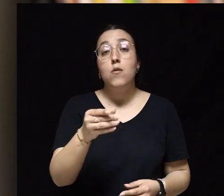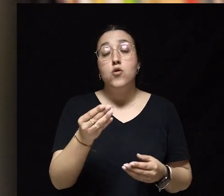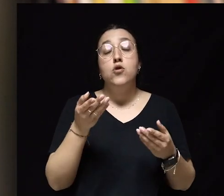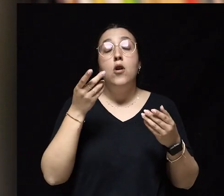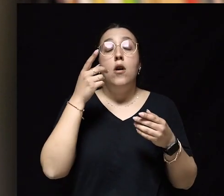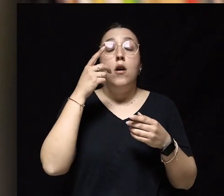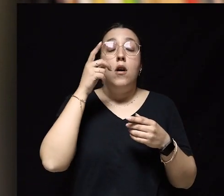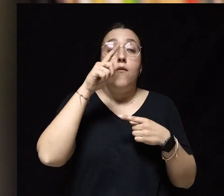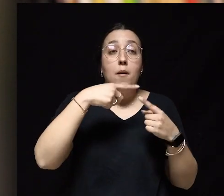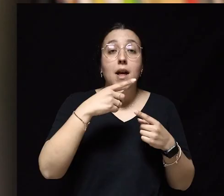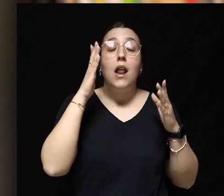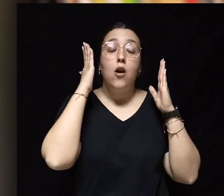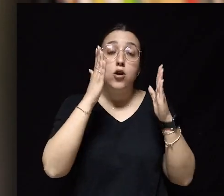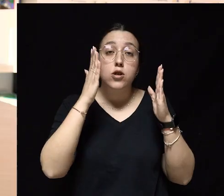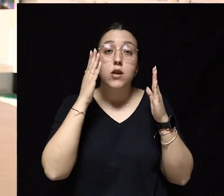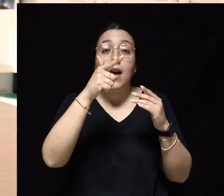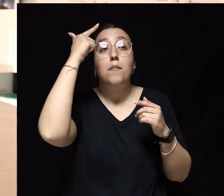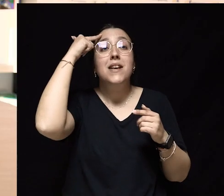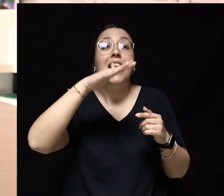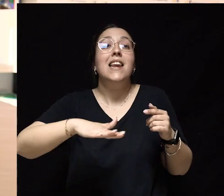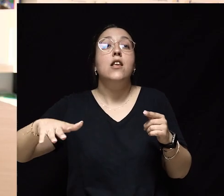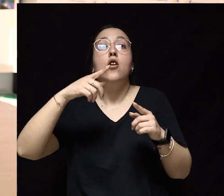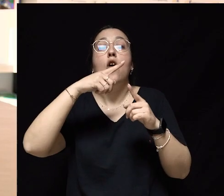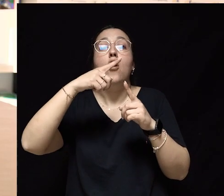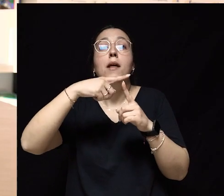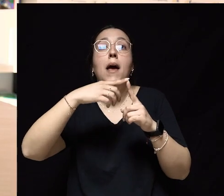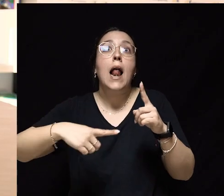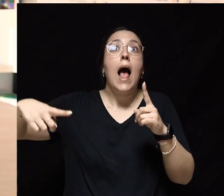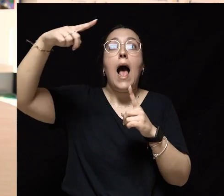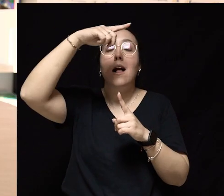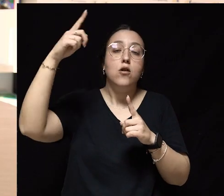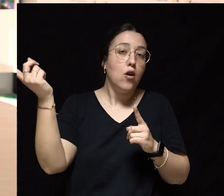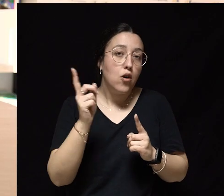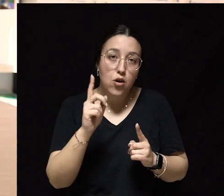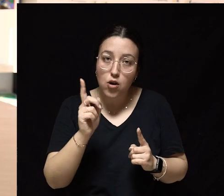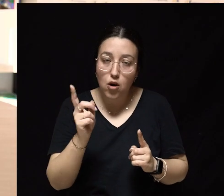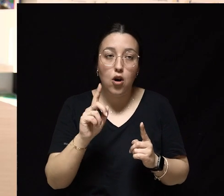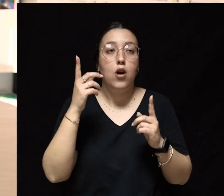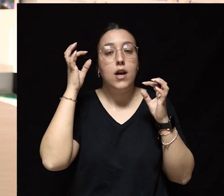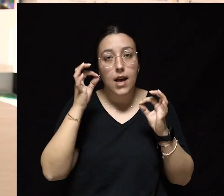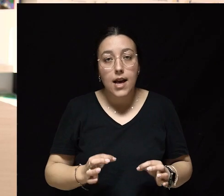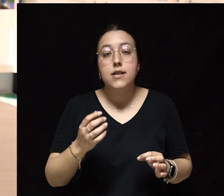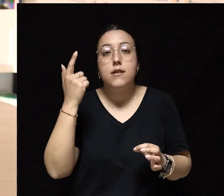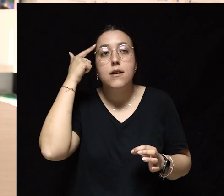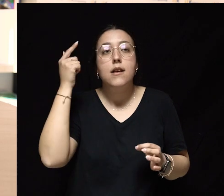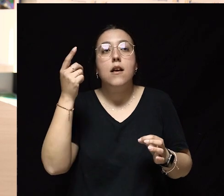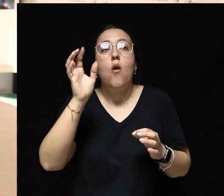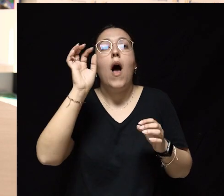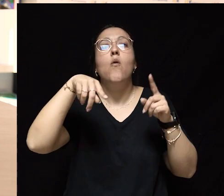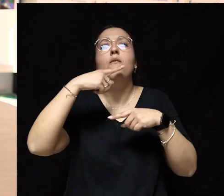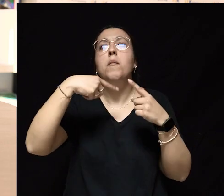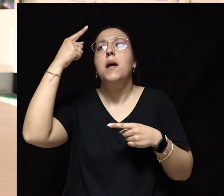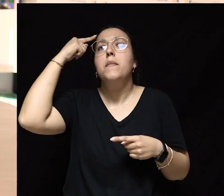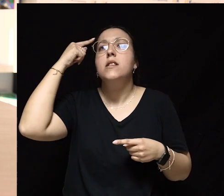trabajamos mucho con ellos es el aumento de las expectativas que tienen esos padres respecto a los niños, porque por desgracia muchos de